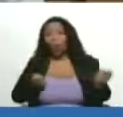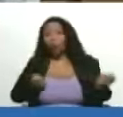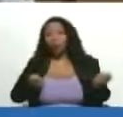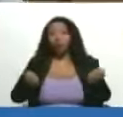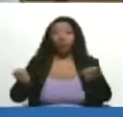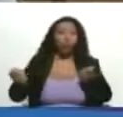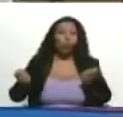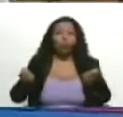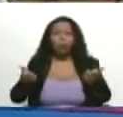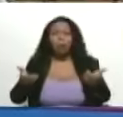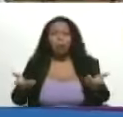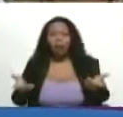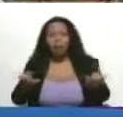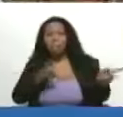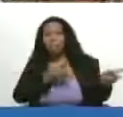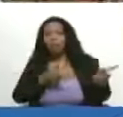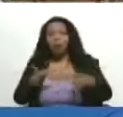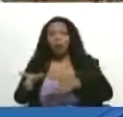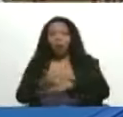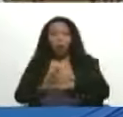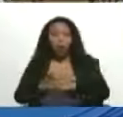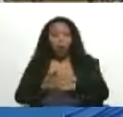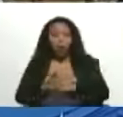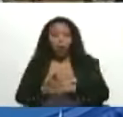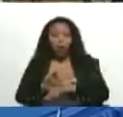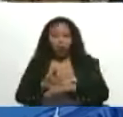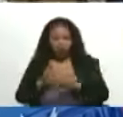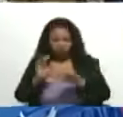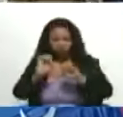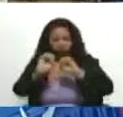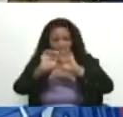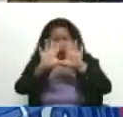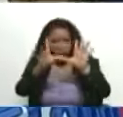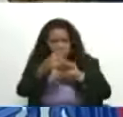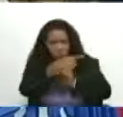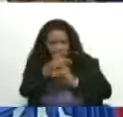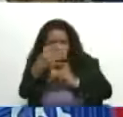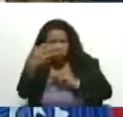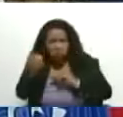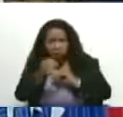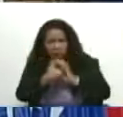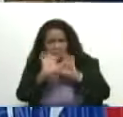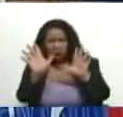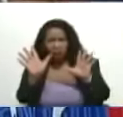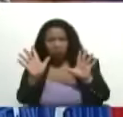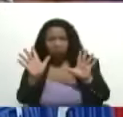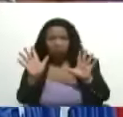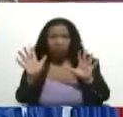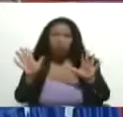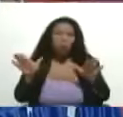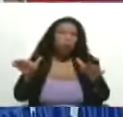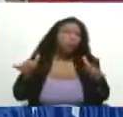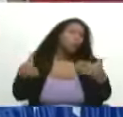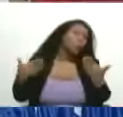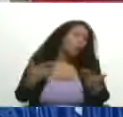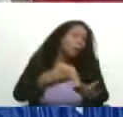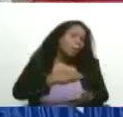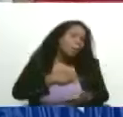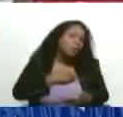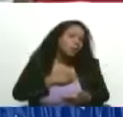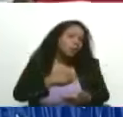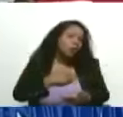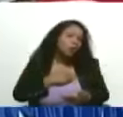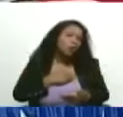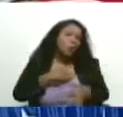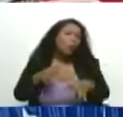de programas del gobierno. Eso está claro, ¿verdad? Ahora, ¿cuáles serán las misiones? ¿Cuáles serán